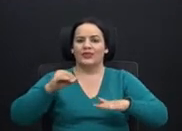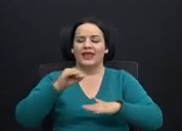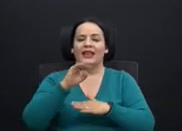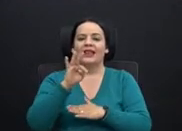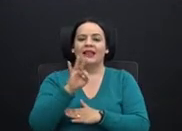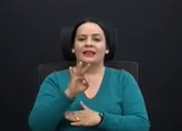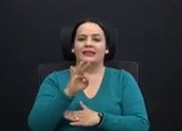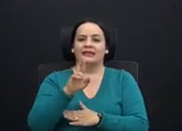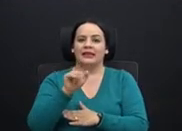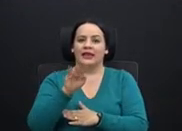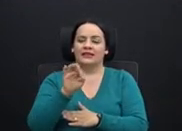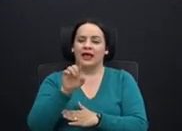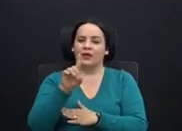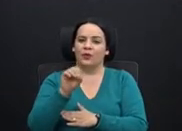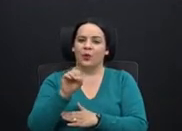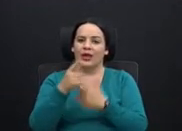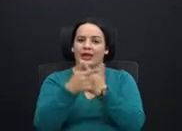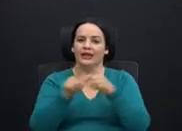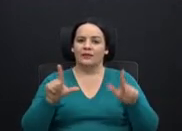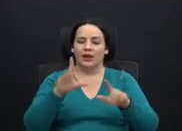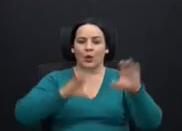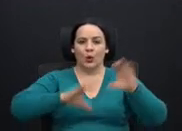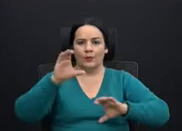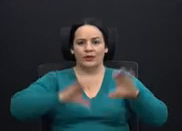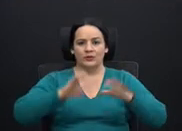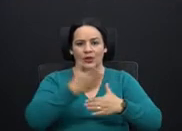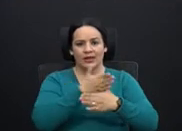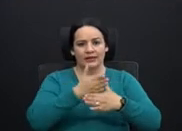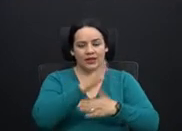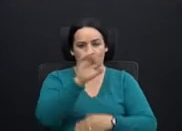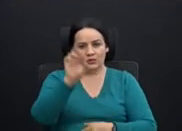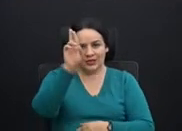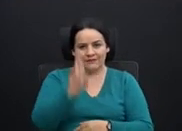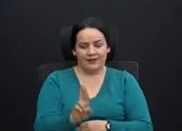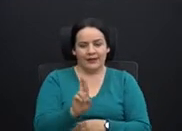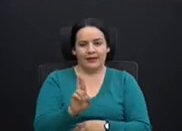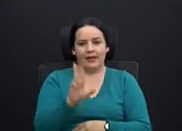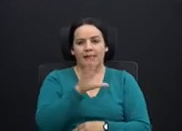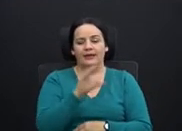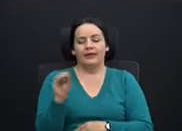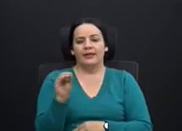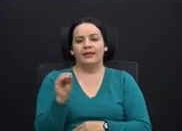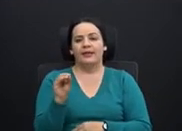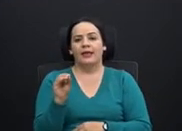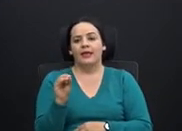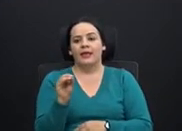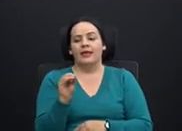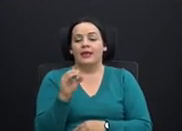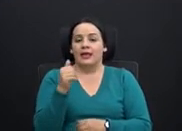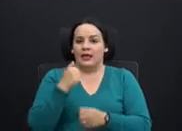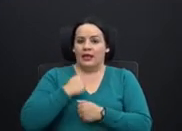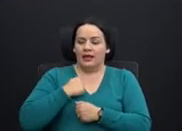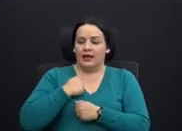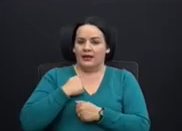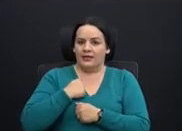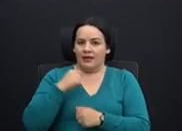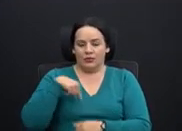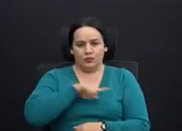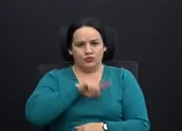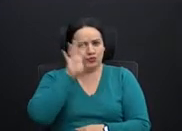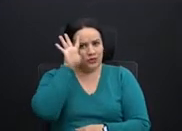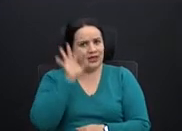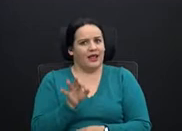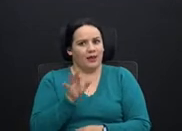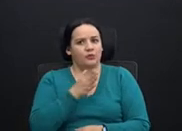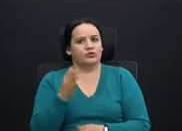de Libre Comercio entre Costa Rica y Canadá, por lo cual creemos